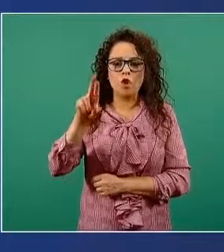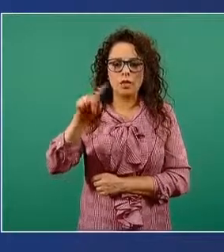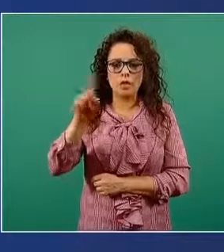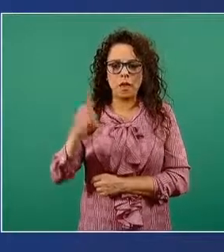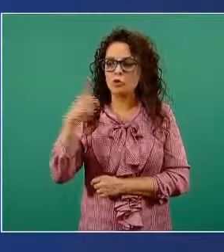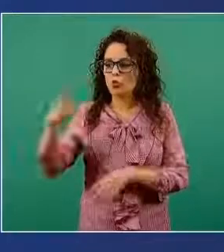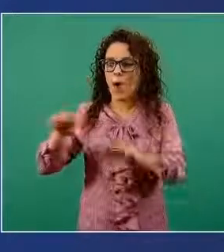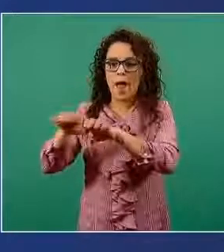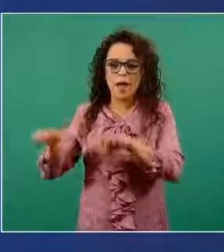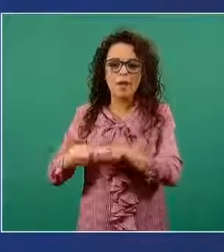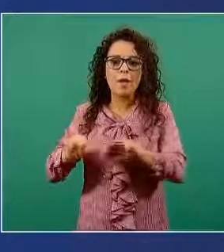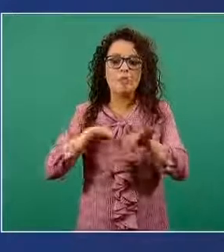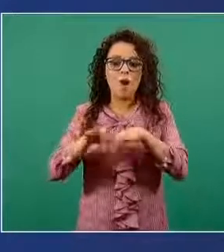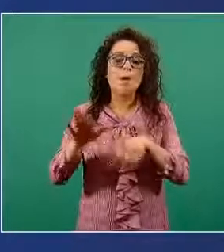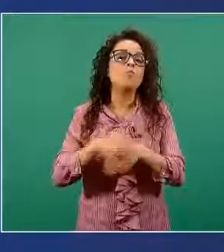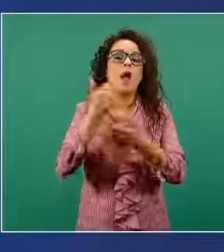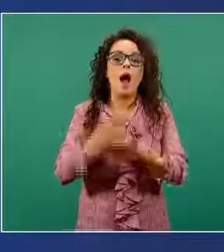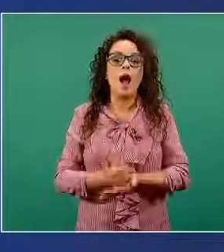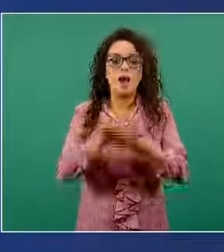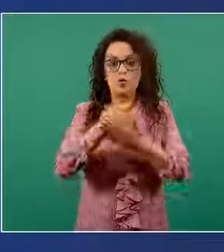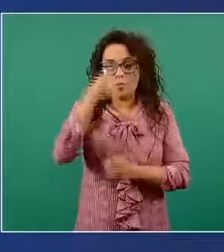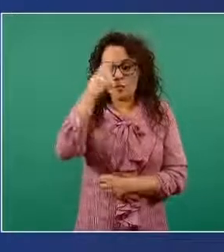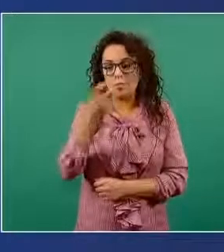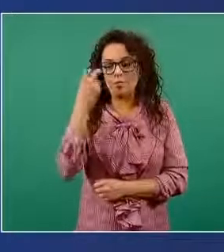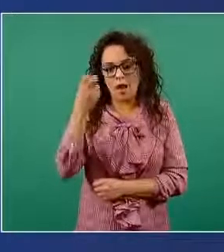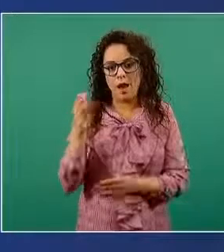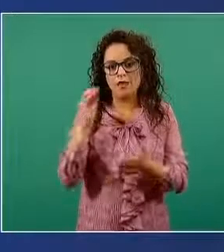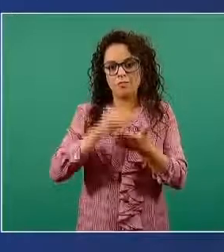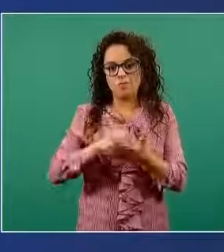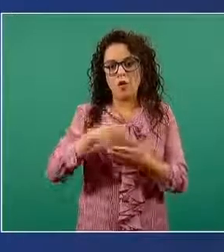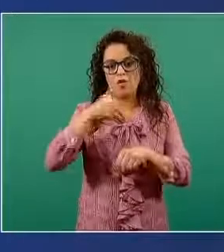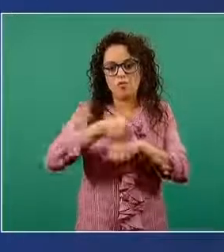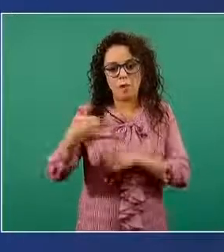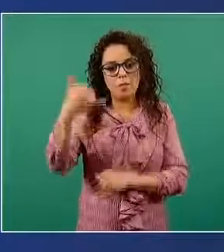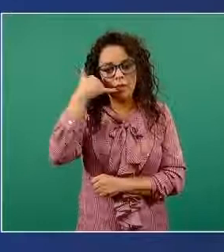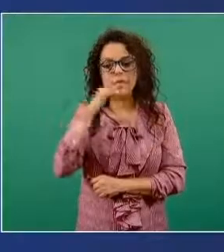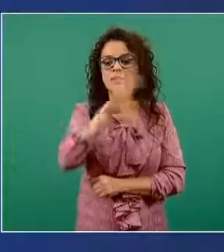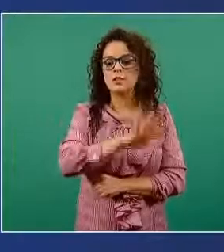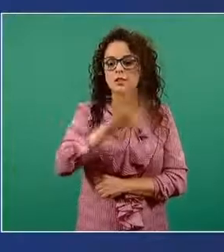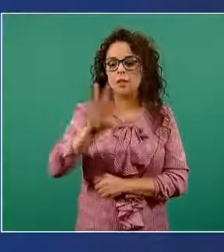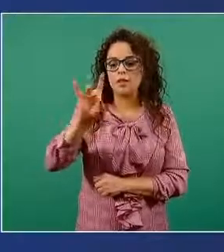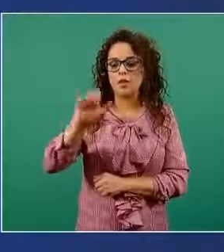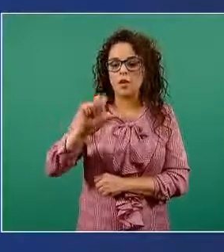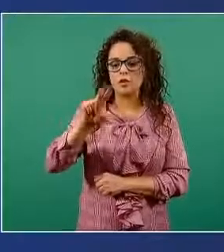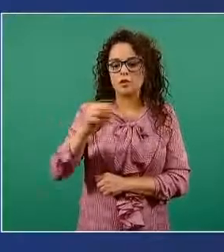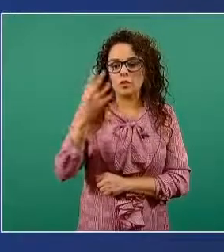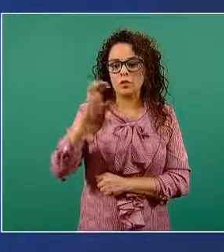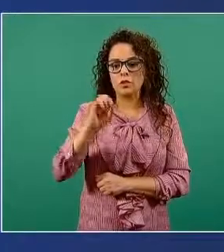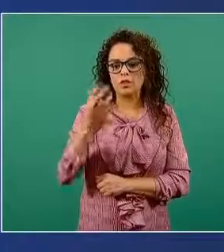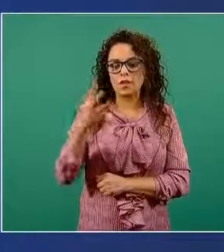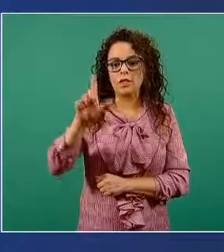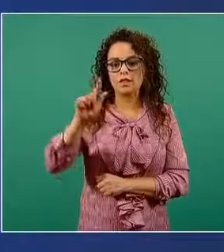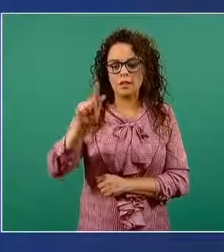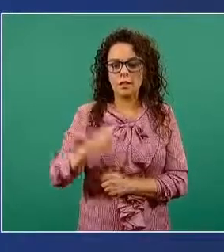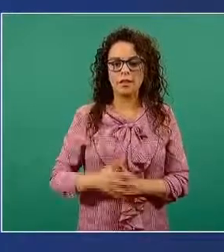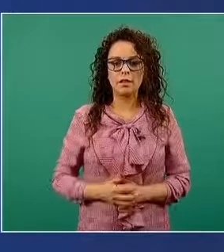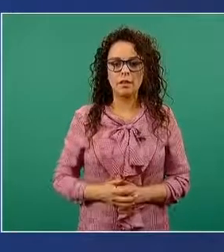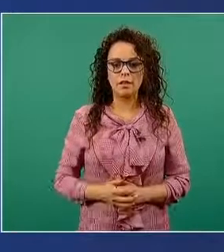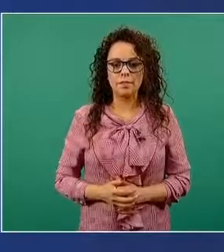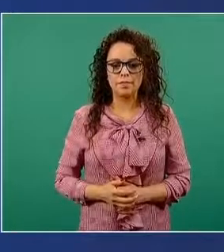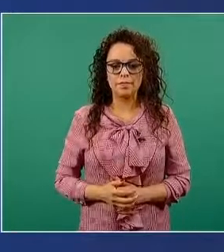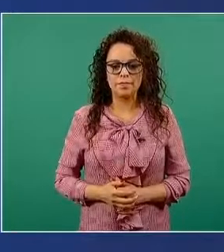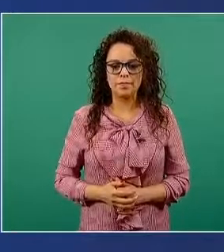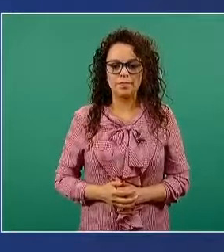haber puesto a disposición este número. 55 36 84 03 70. Lo vamos a